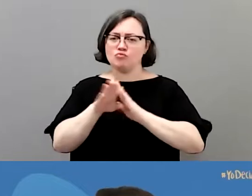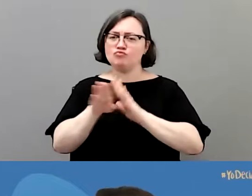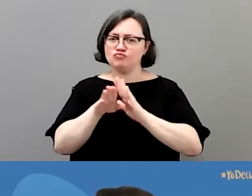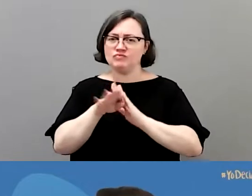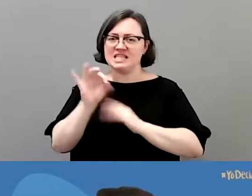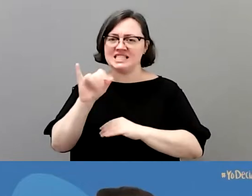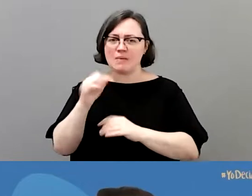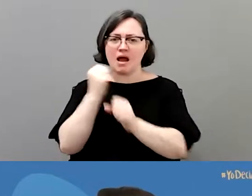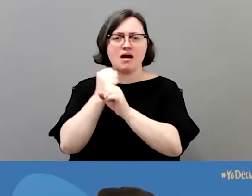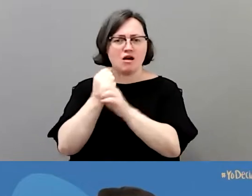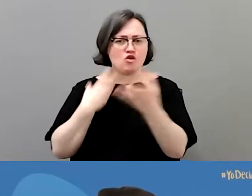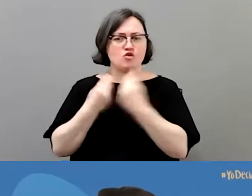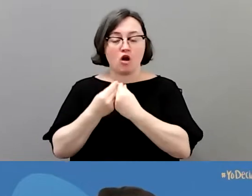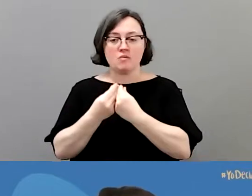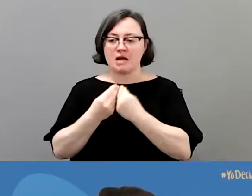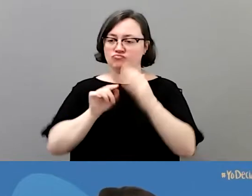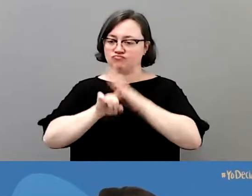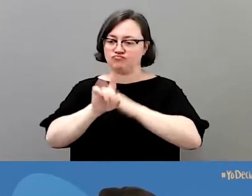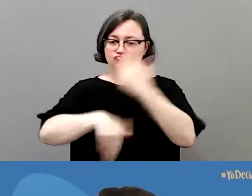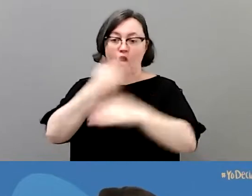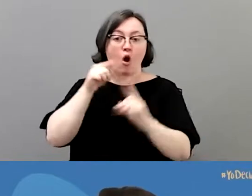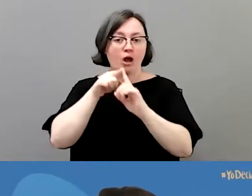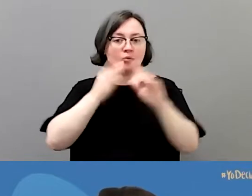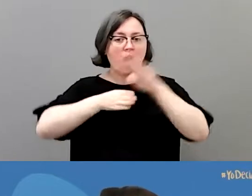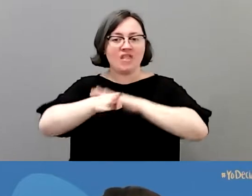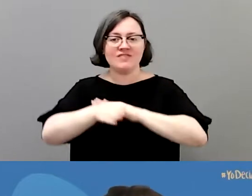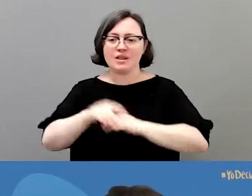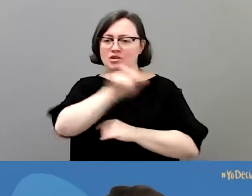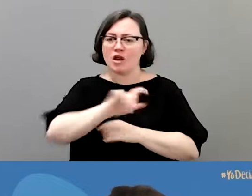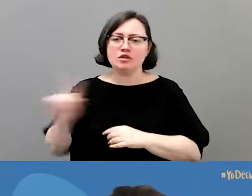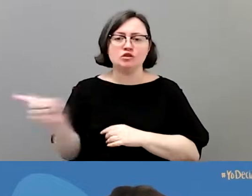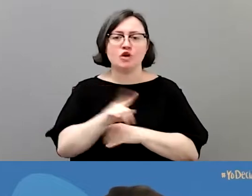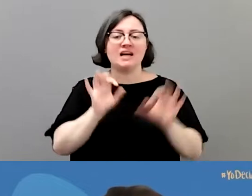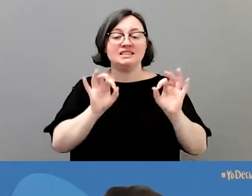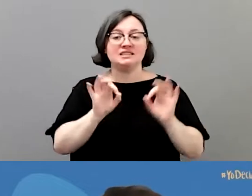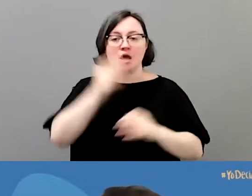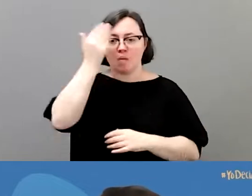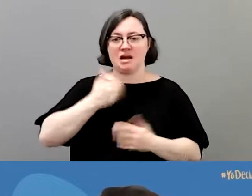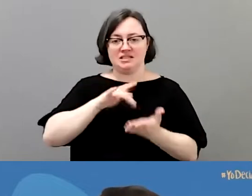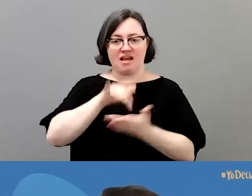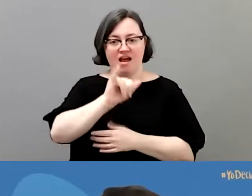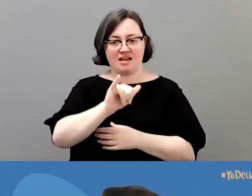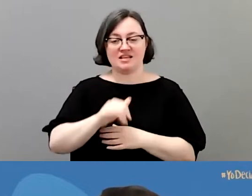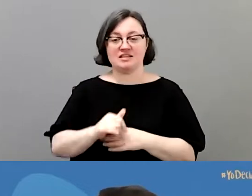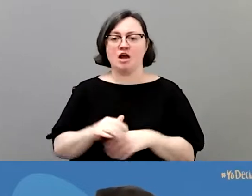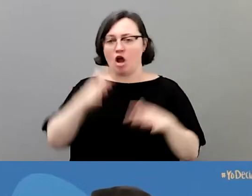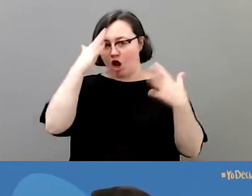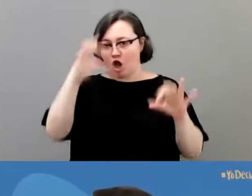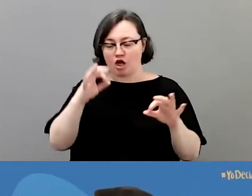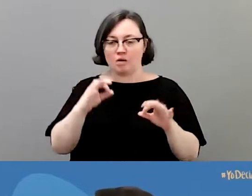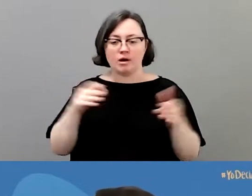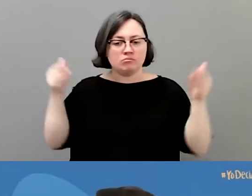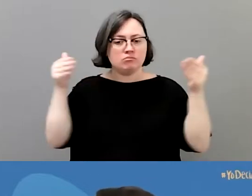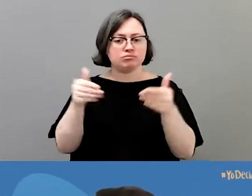Silvia, trabajando y avanzando por la accesibilidad de todas las personas con parálisis cerebral. Por supuesto, haciendo hincapié